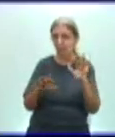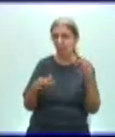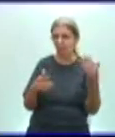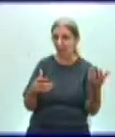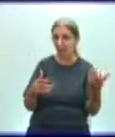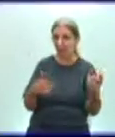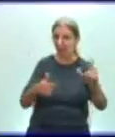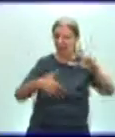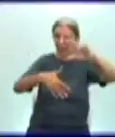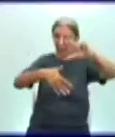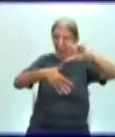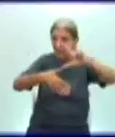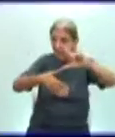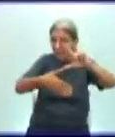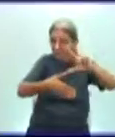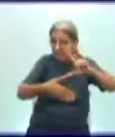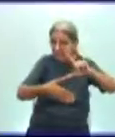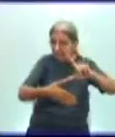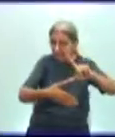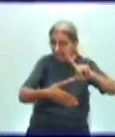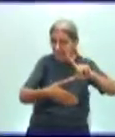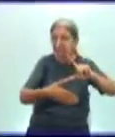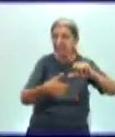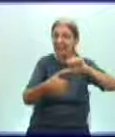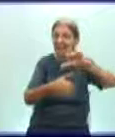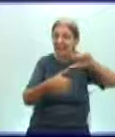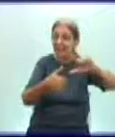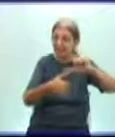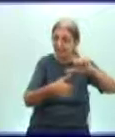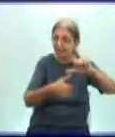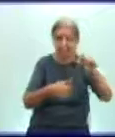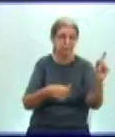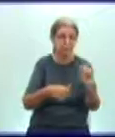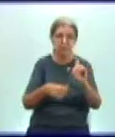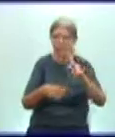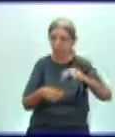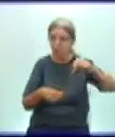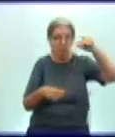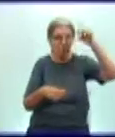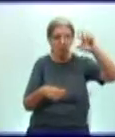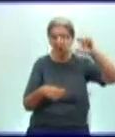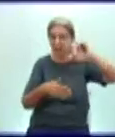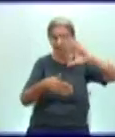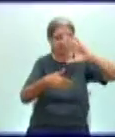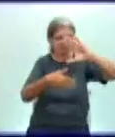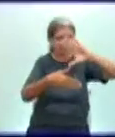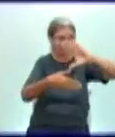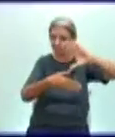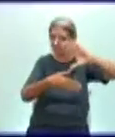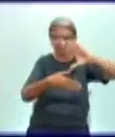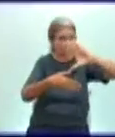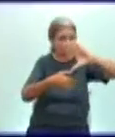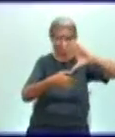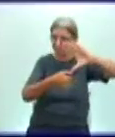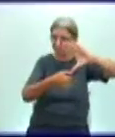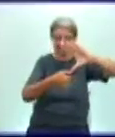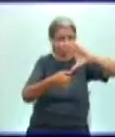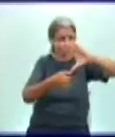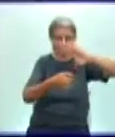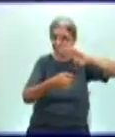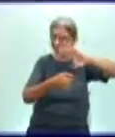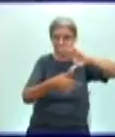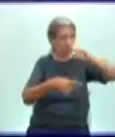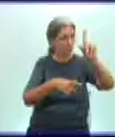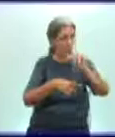latinoamericano y caribeño, porque los autores son de esta zona. Recuerde que América tiene